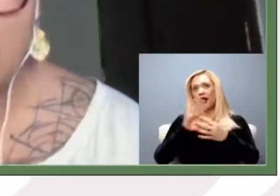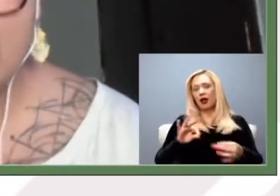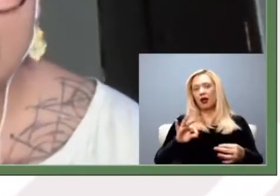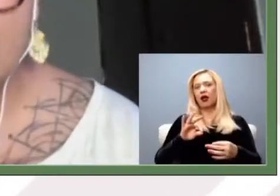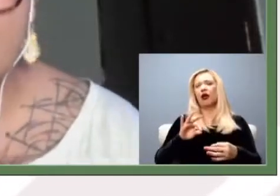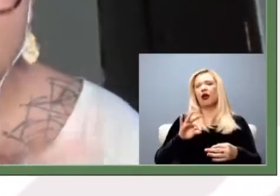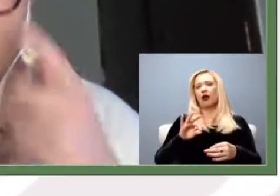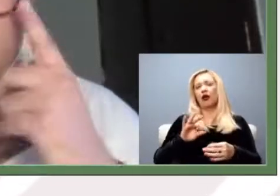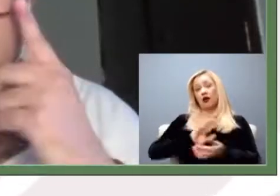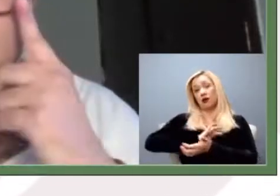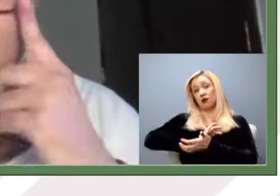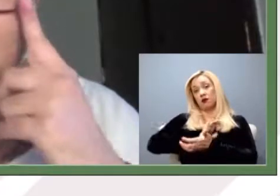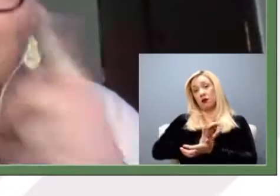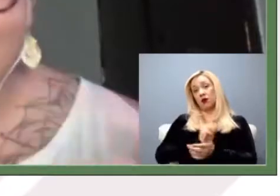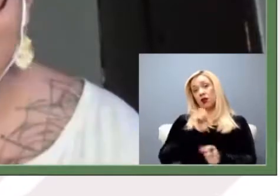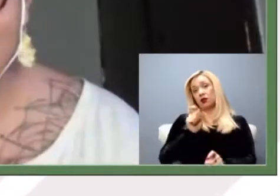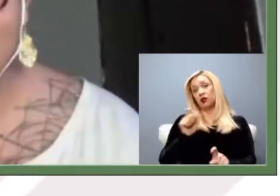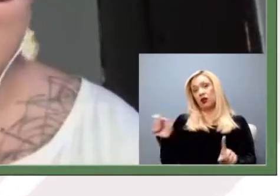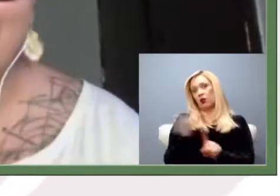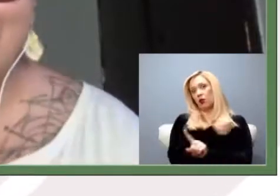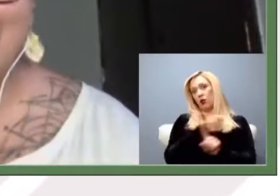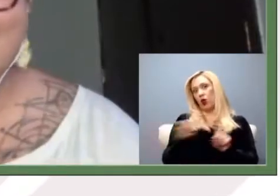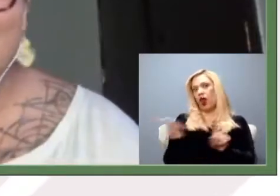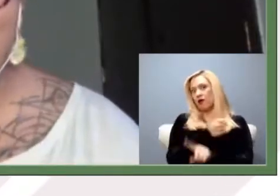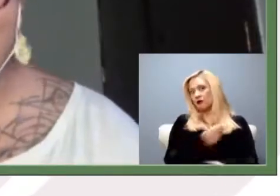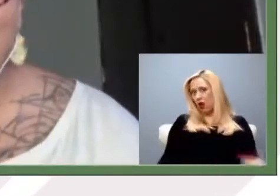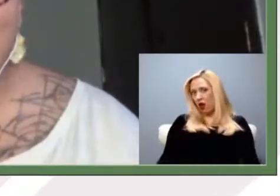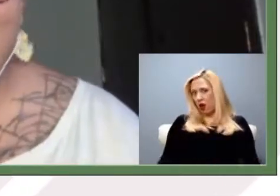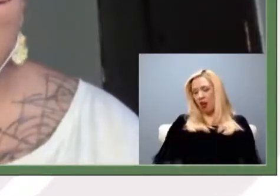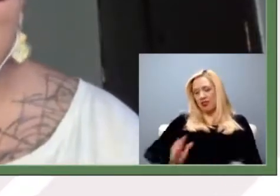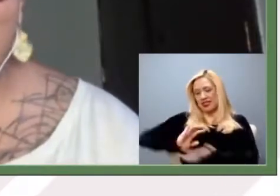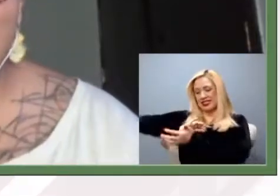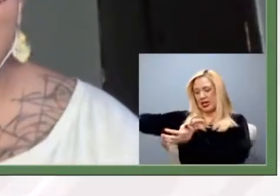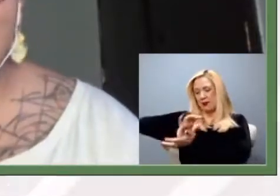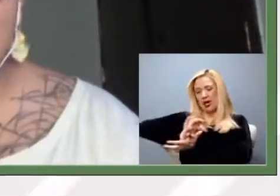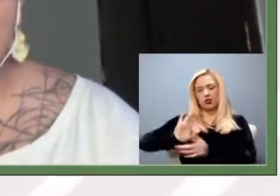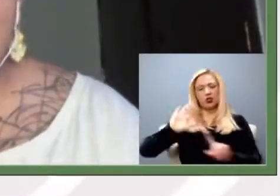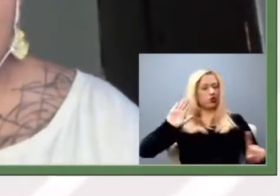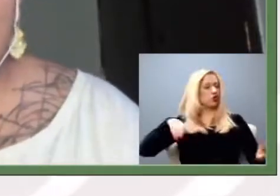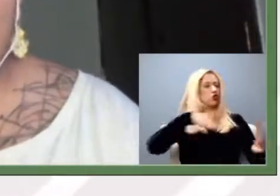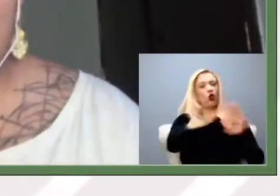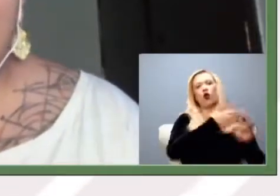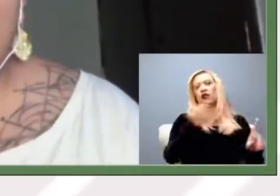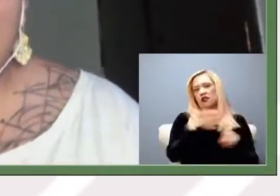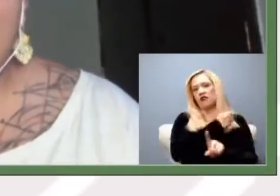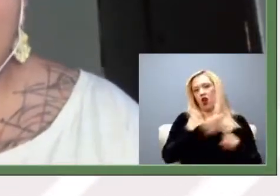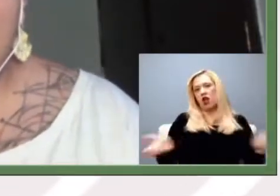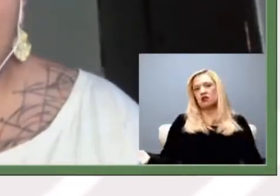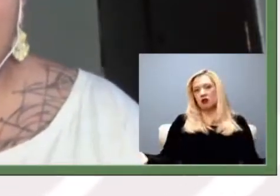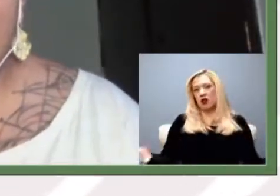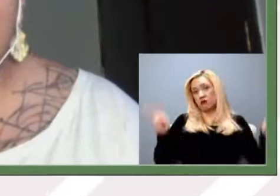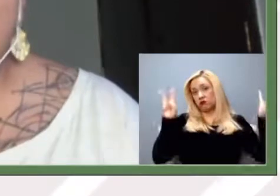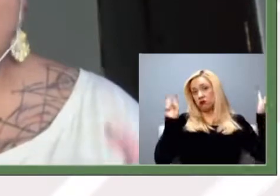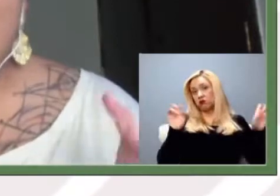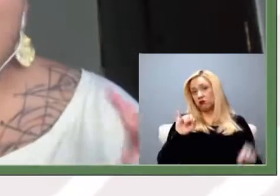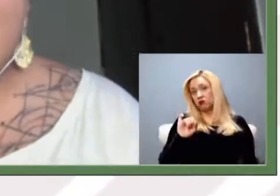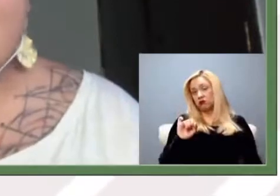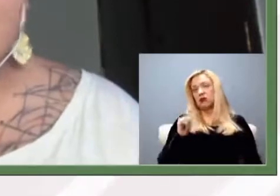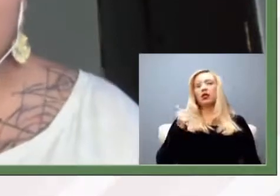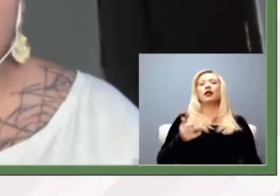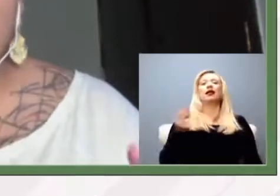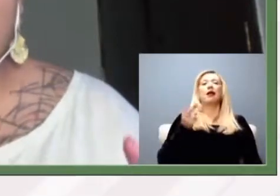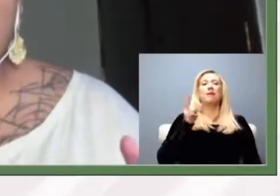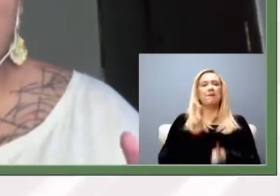es violencia, ¿no? Es un sinónimo light de violencia, pero es violencia. y conversar